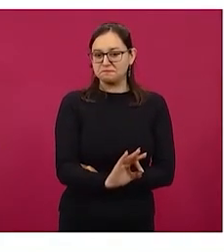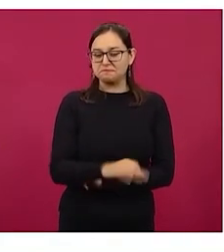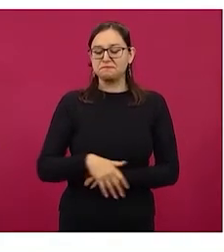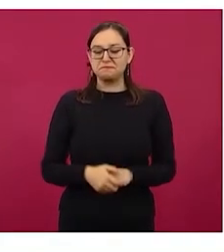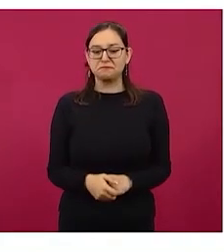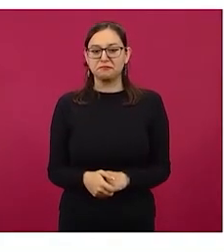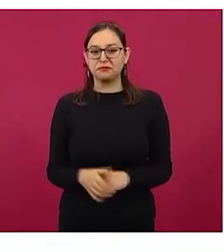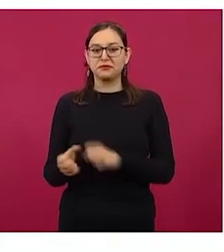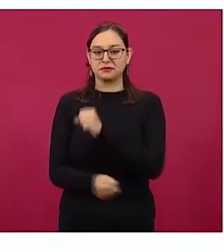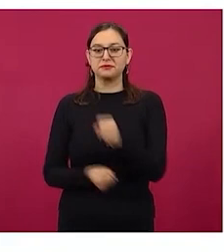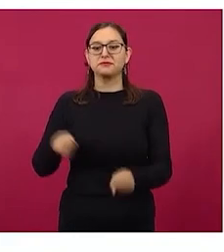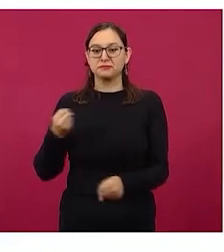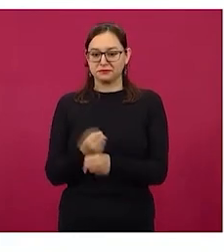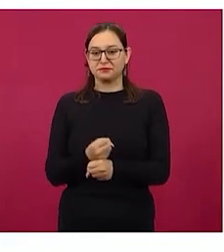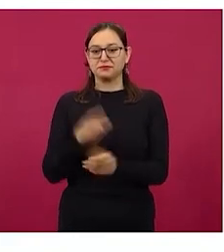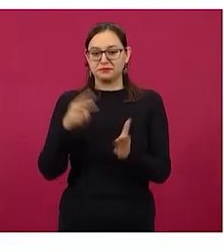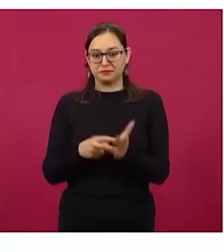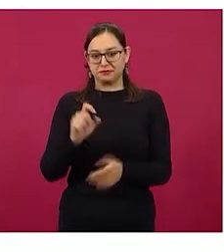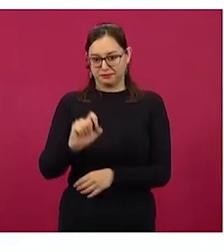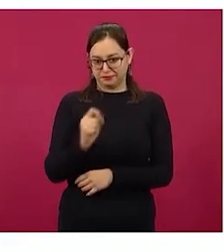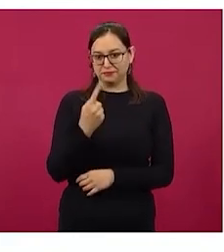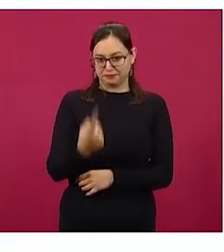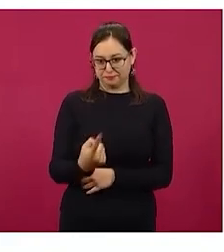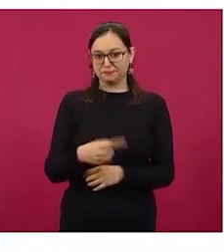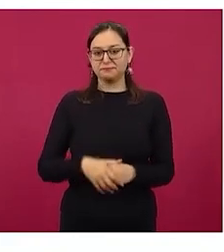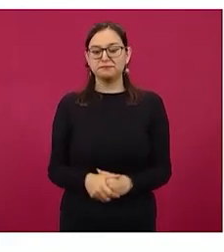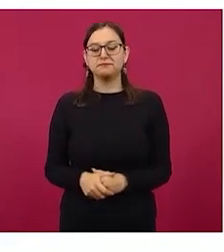Al cierre del año, el economista